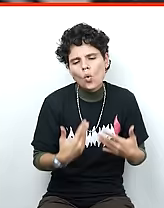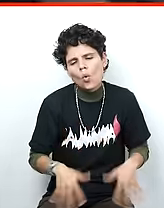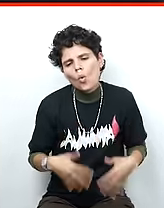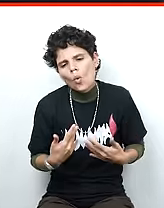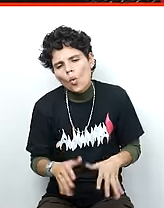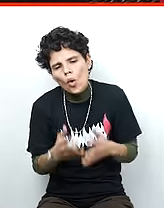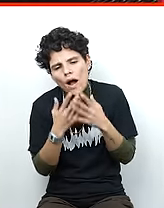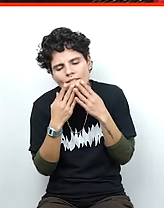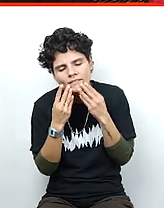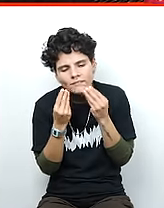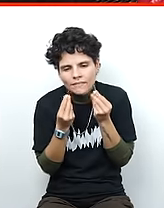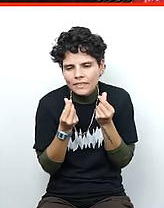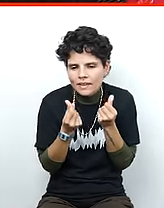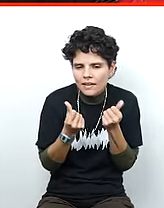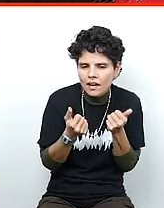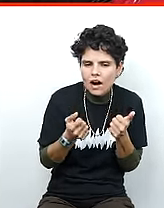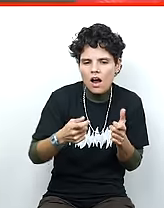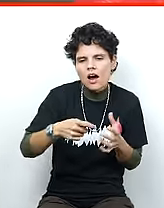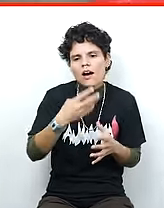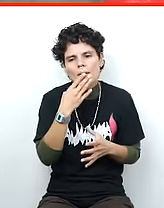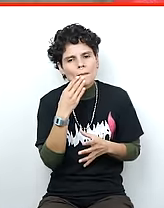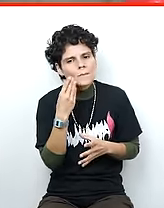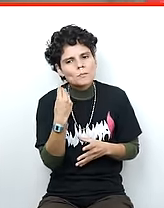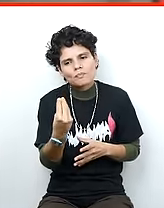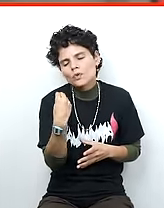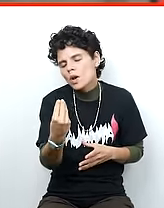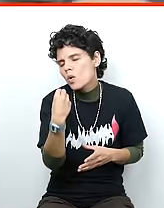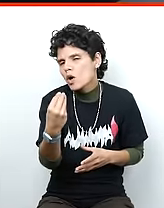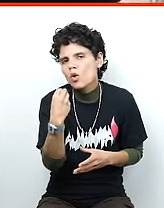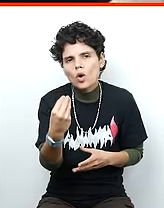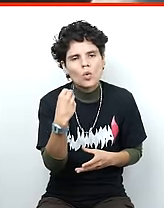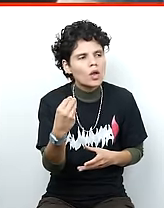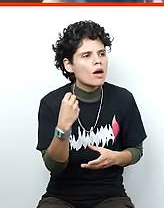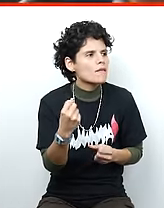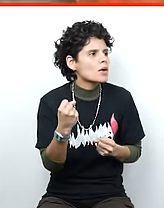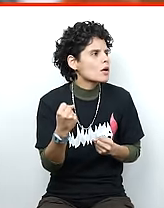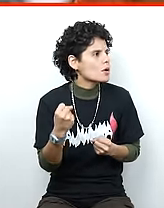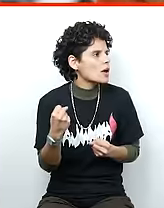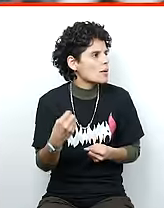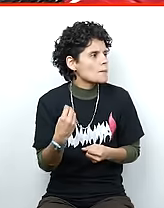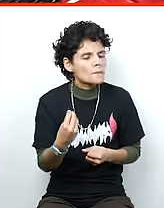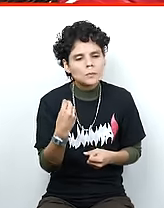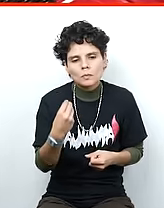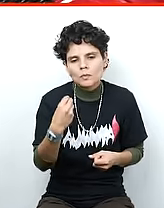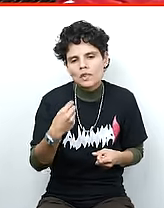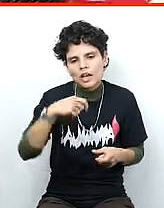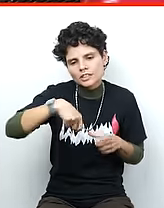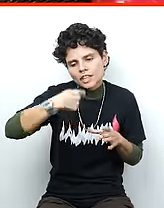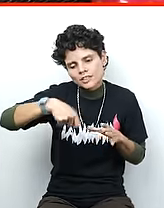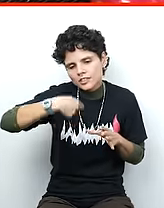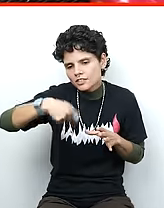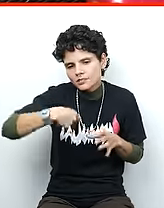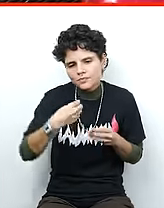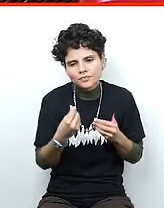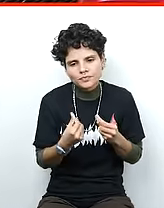dejó corte! ¡Opa! ¡Buena, opa! Gracias, mi hermano. Gracias, Ursu.